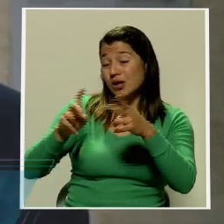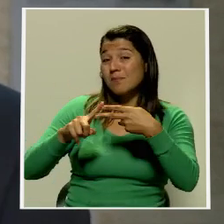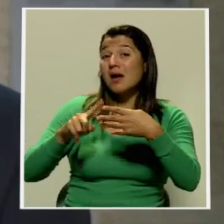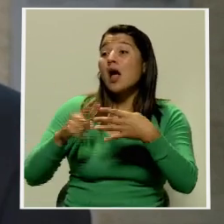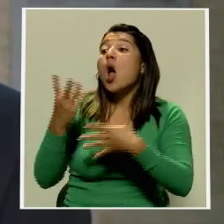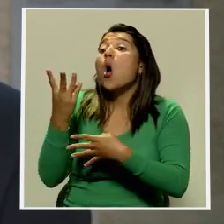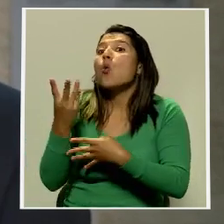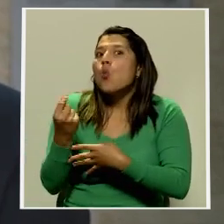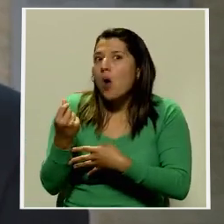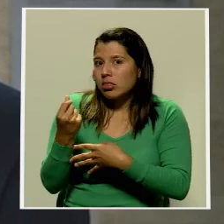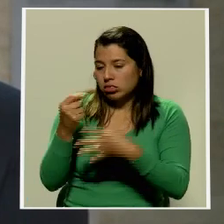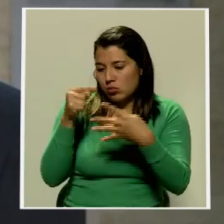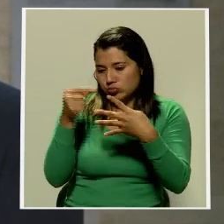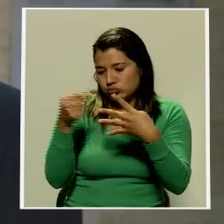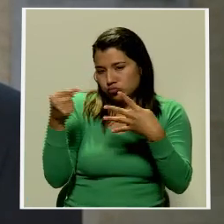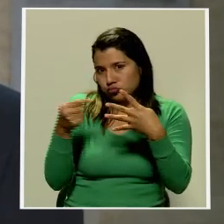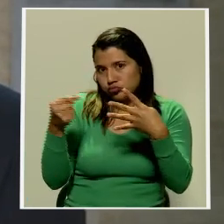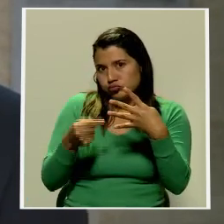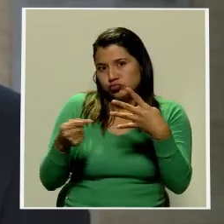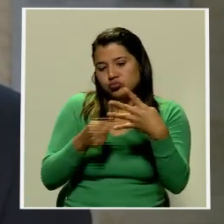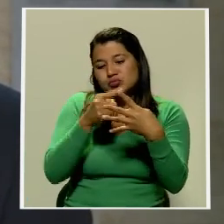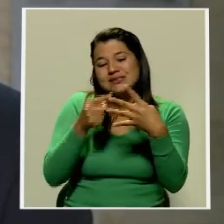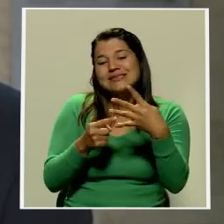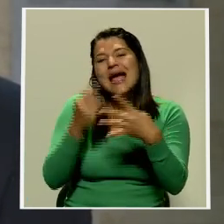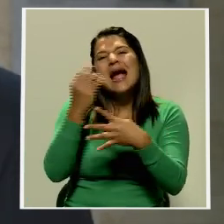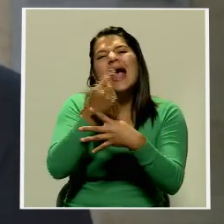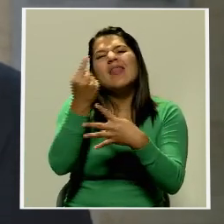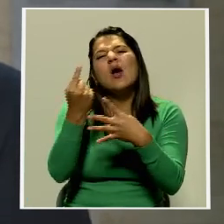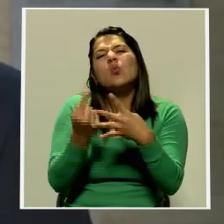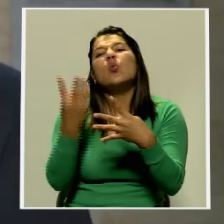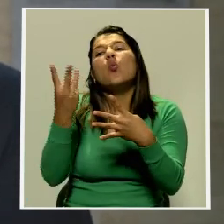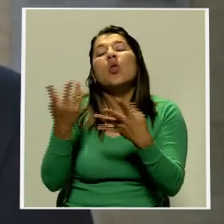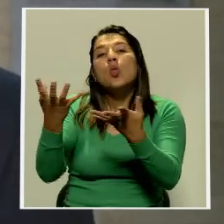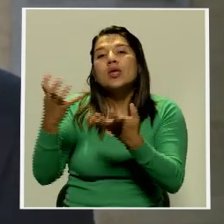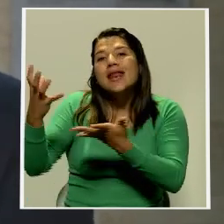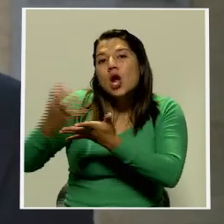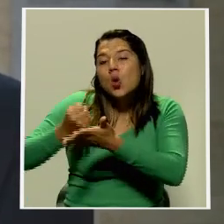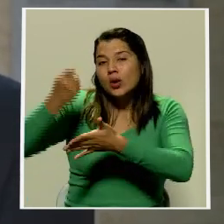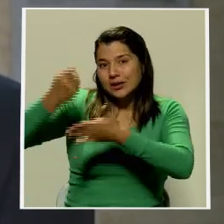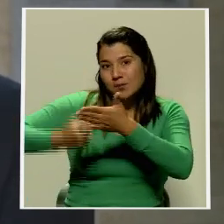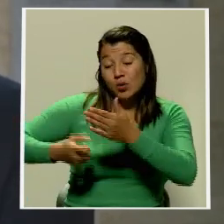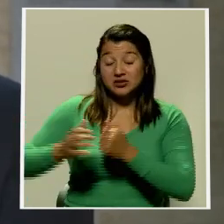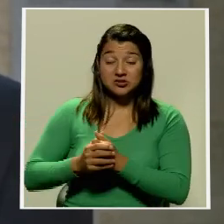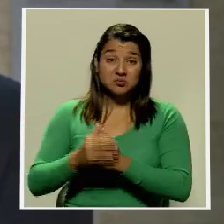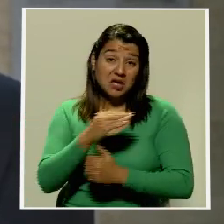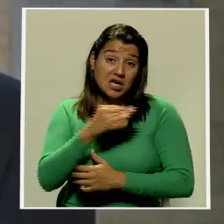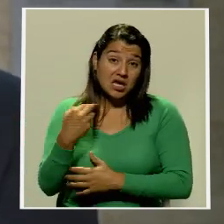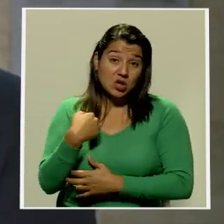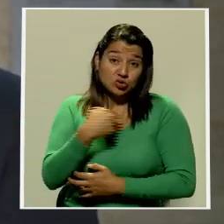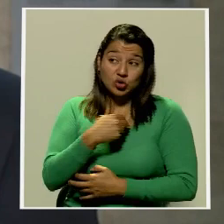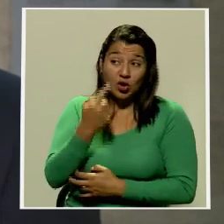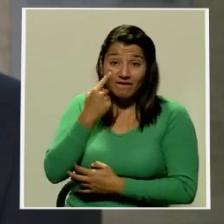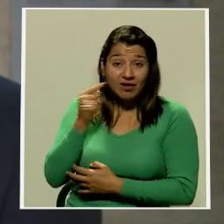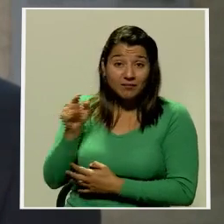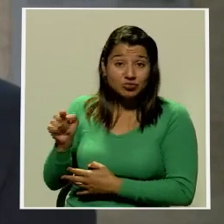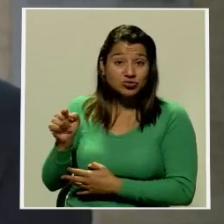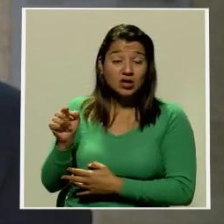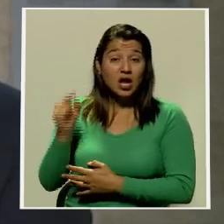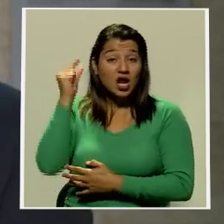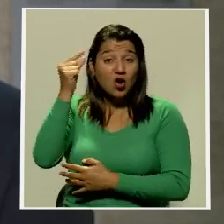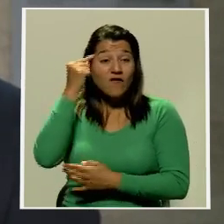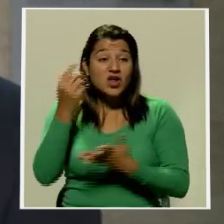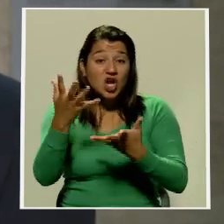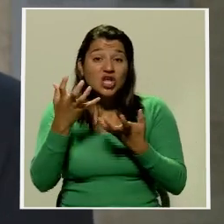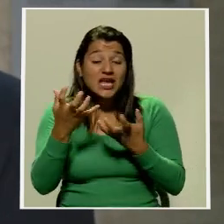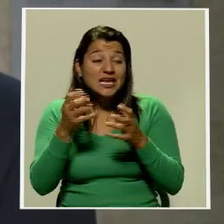con cada uno, y más allá de eso, pues vemos que lo que quieren es simplemente seguir exprimiendo la bolsa del costarricense cuando